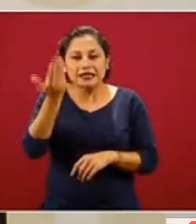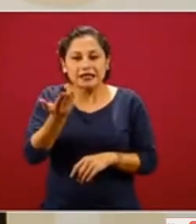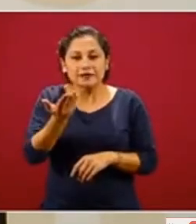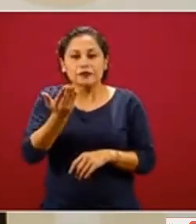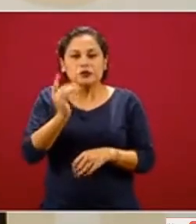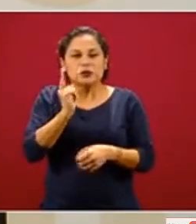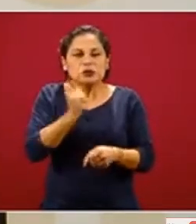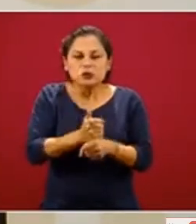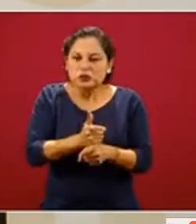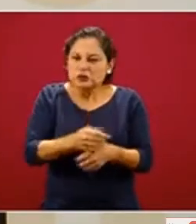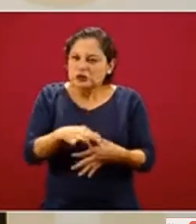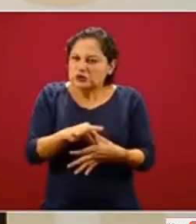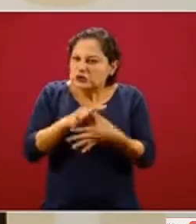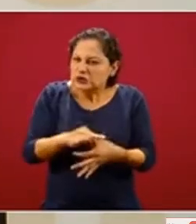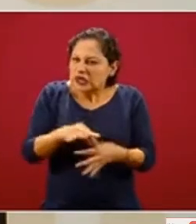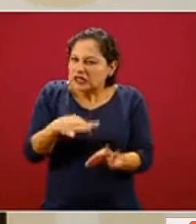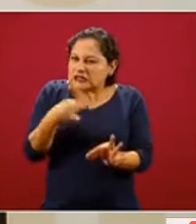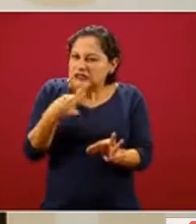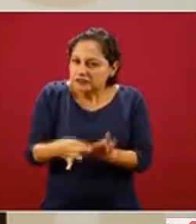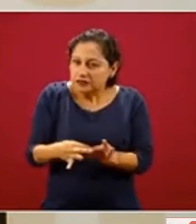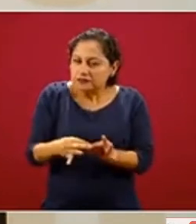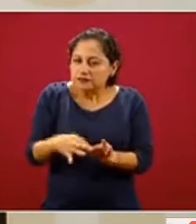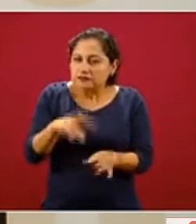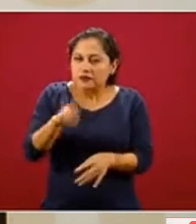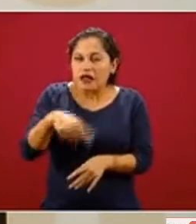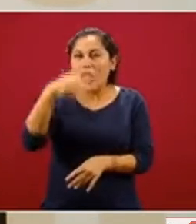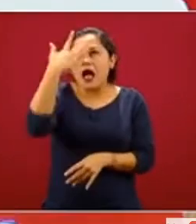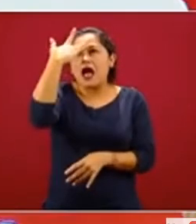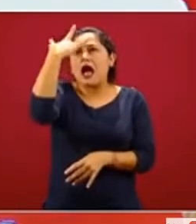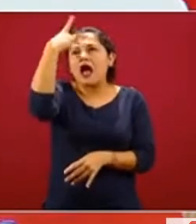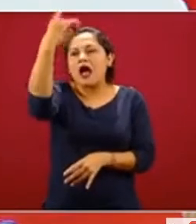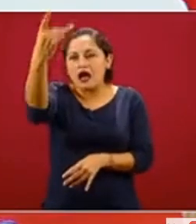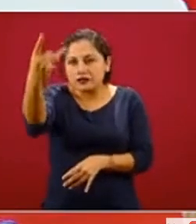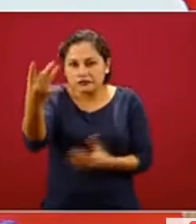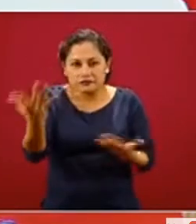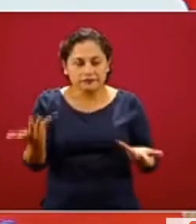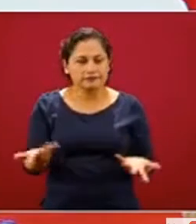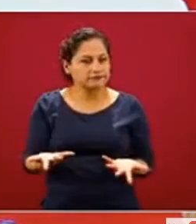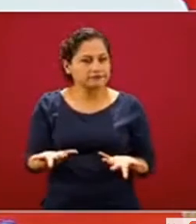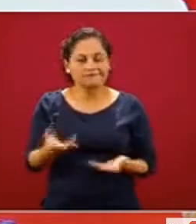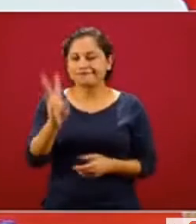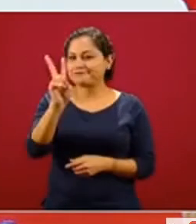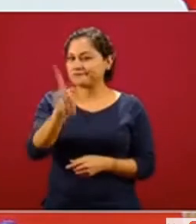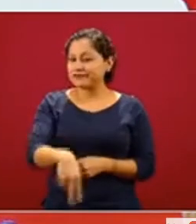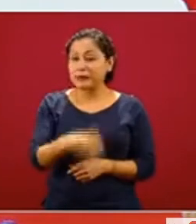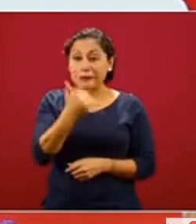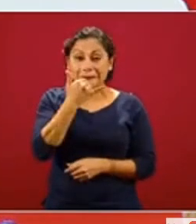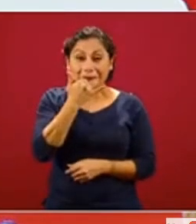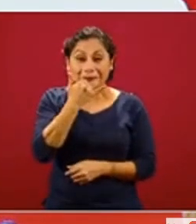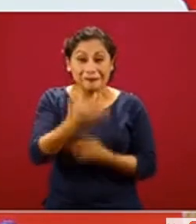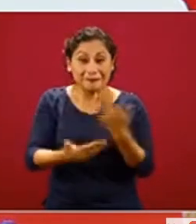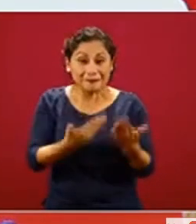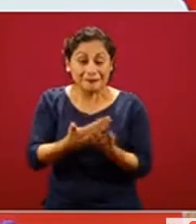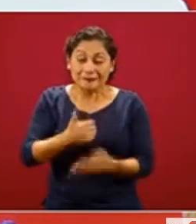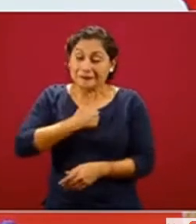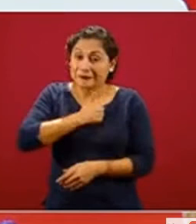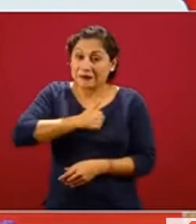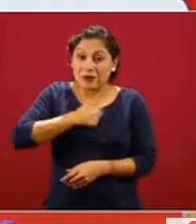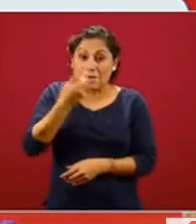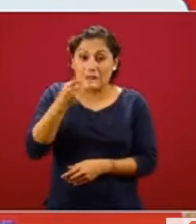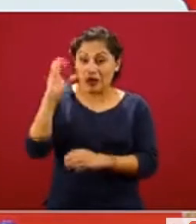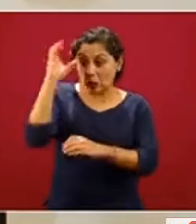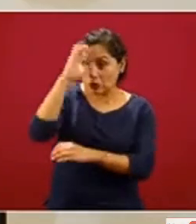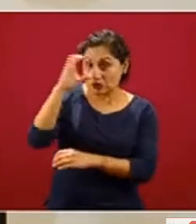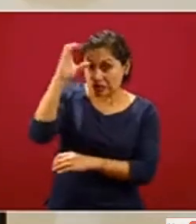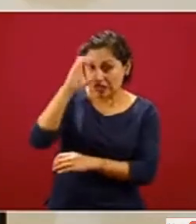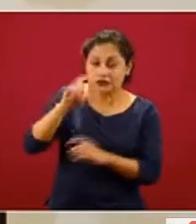cristal, y tener un acto casi de adivinación mágica. Lamento decepcionarles que la ciencia no funciona así. Lo